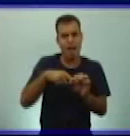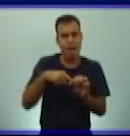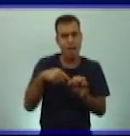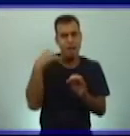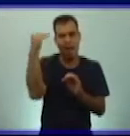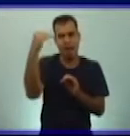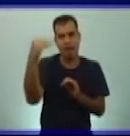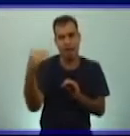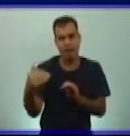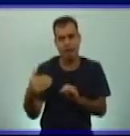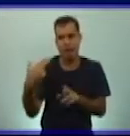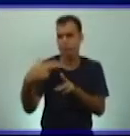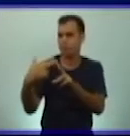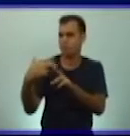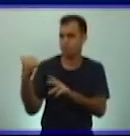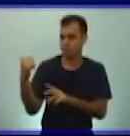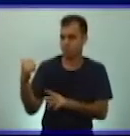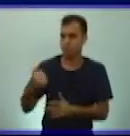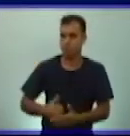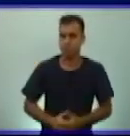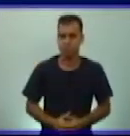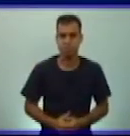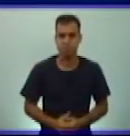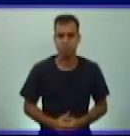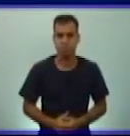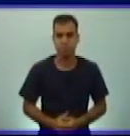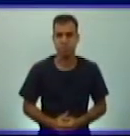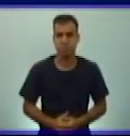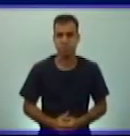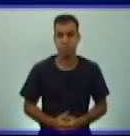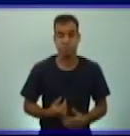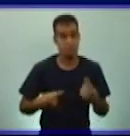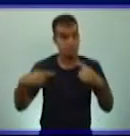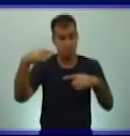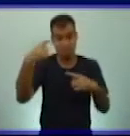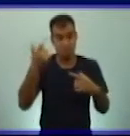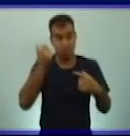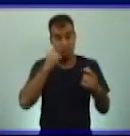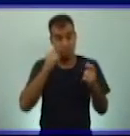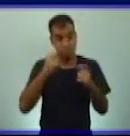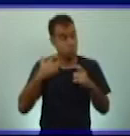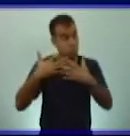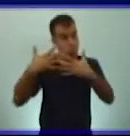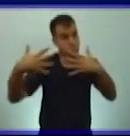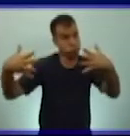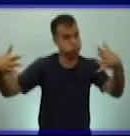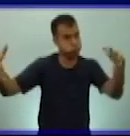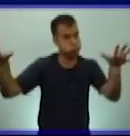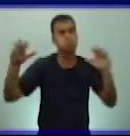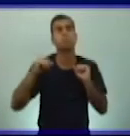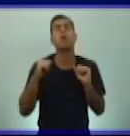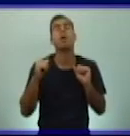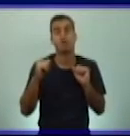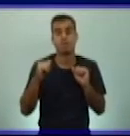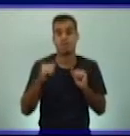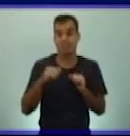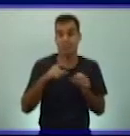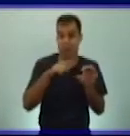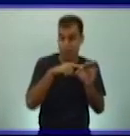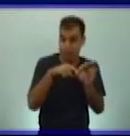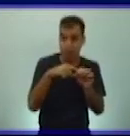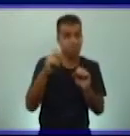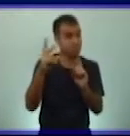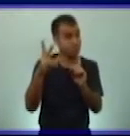que conforman el archipiélago cubano. Observen cómo la isla principal es la que mayor área posee, como habíamos planteado, y la isla de la Juventud en segundo